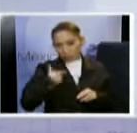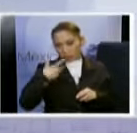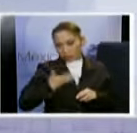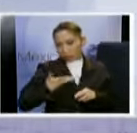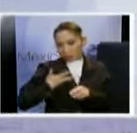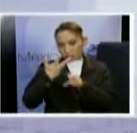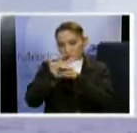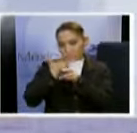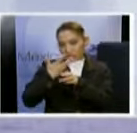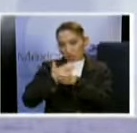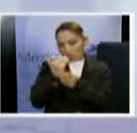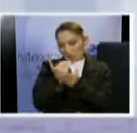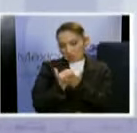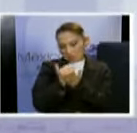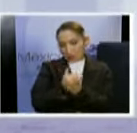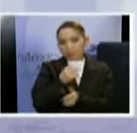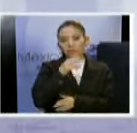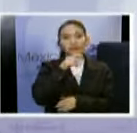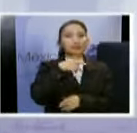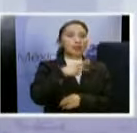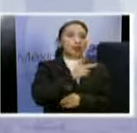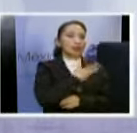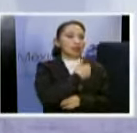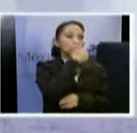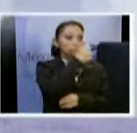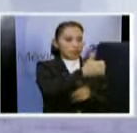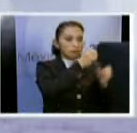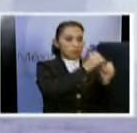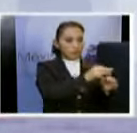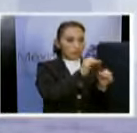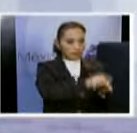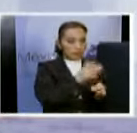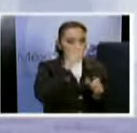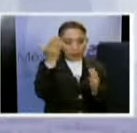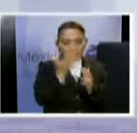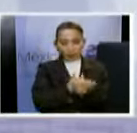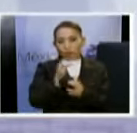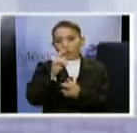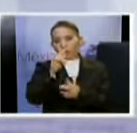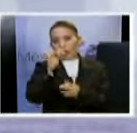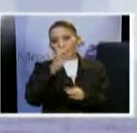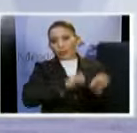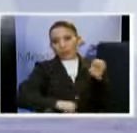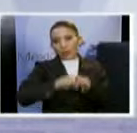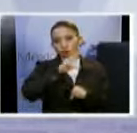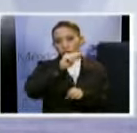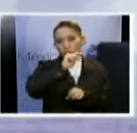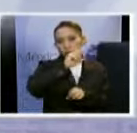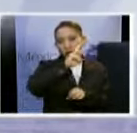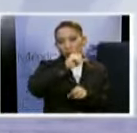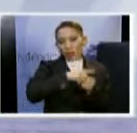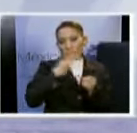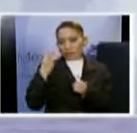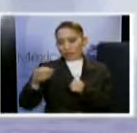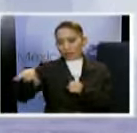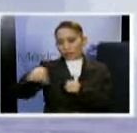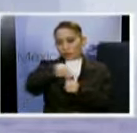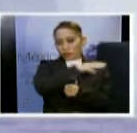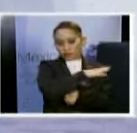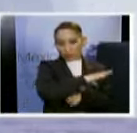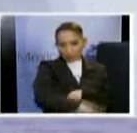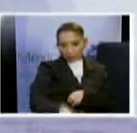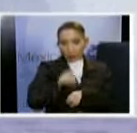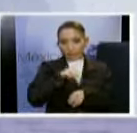en Estados Unidos. Pero tenemos 6 oficinas, la sección consular de nuestra embajada en Ottawa, 3 consulados